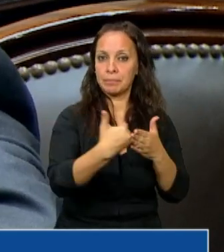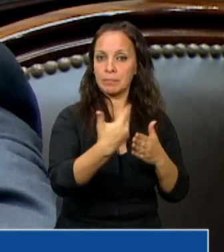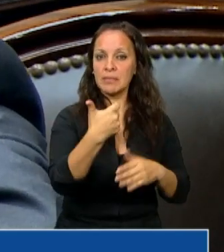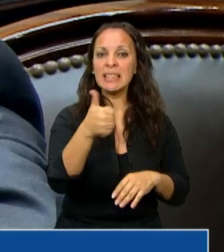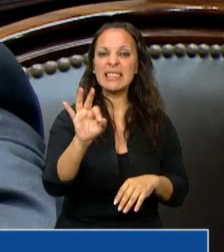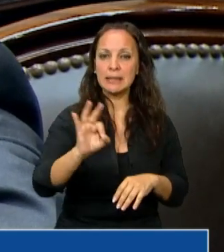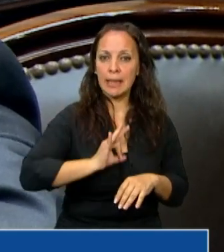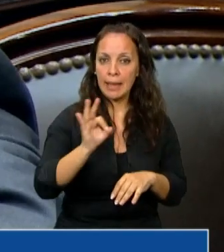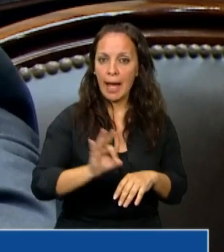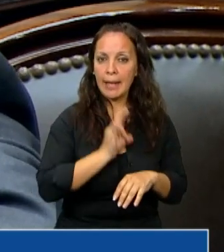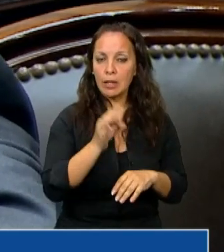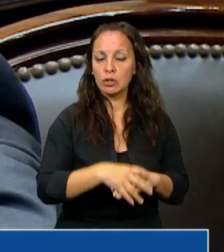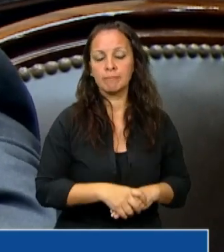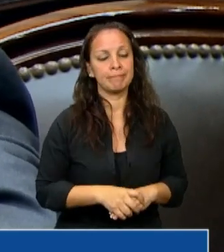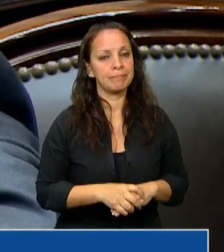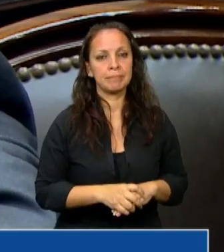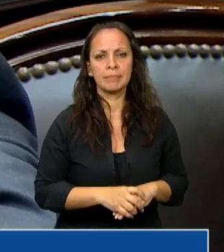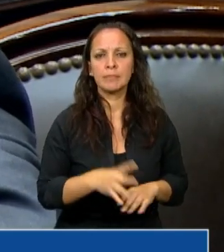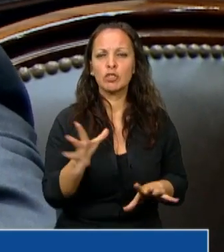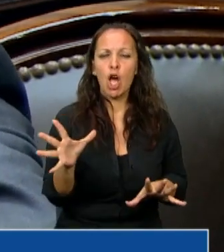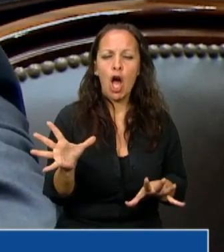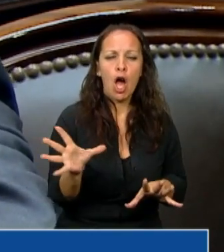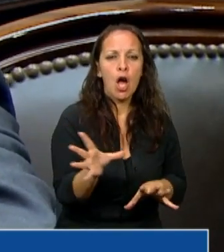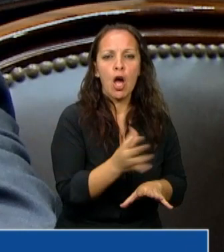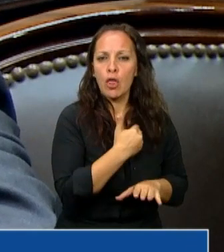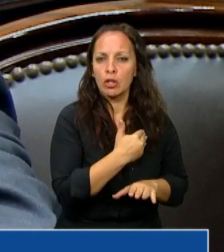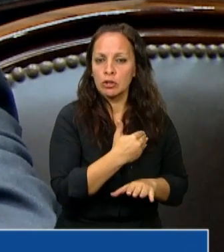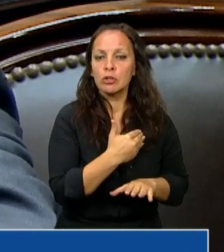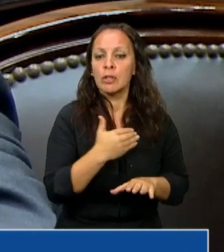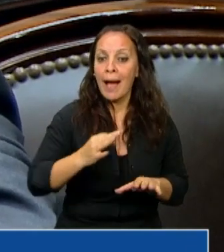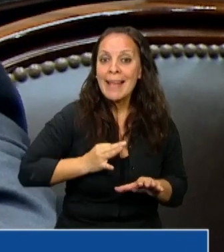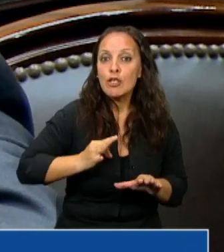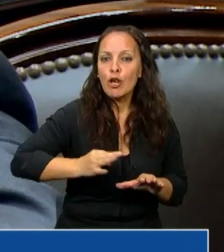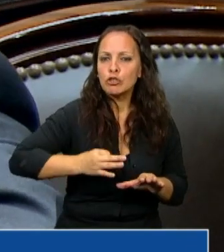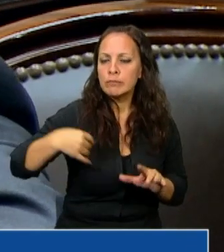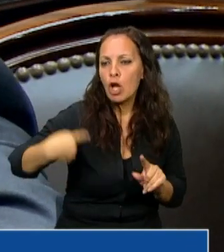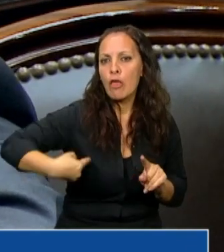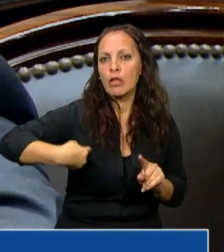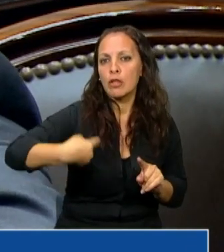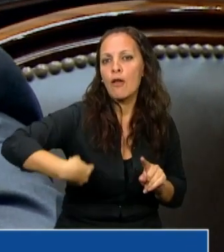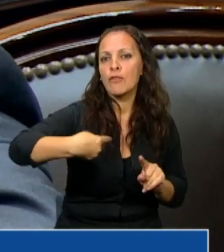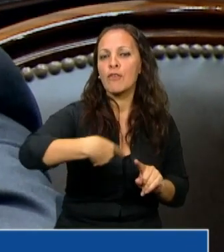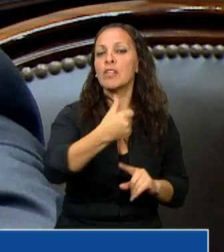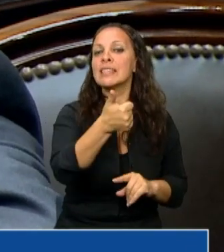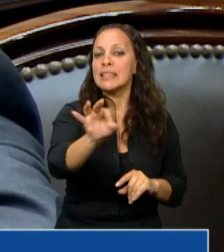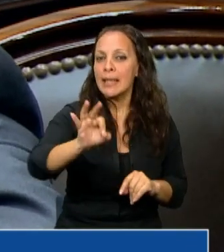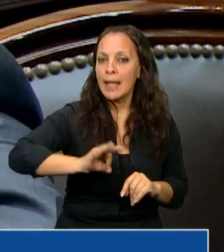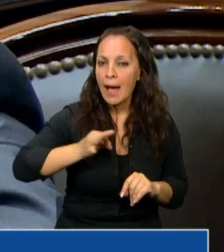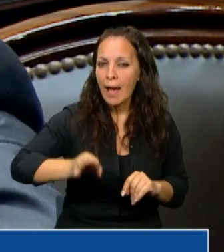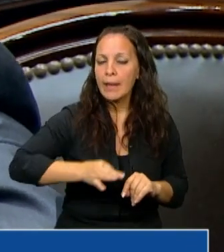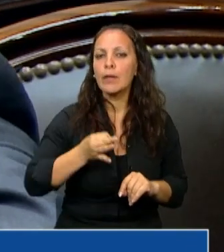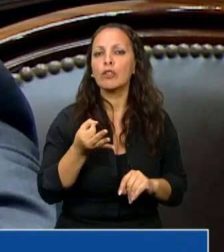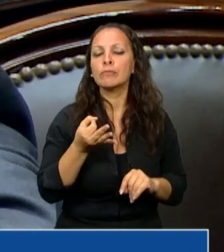años no le erró ni uno. Todos y cada uno de los años de estos 60 años ha tenido